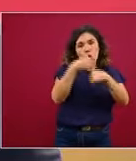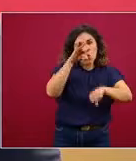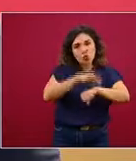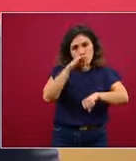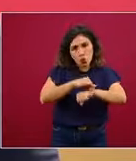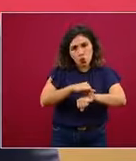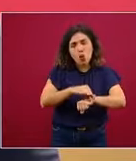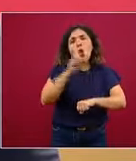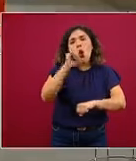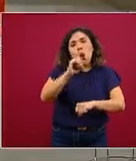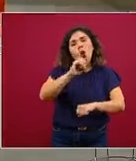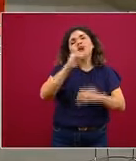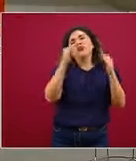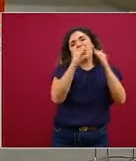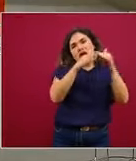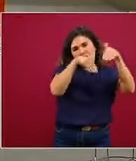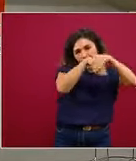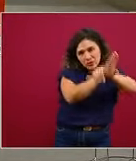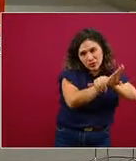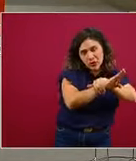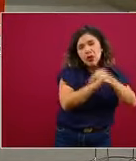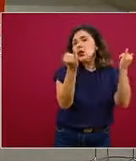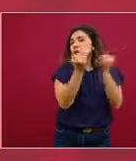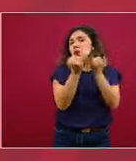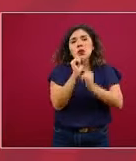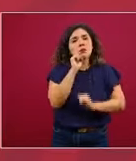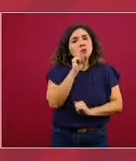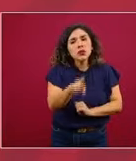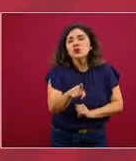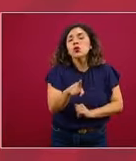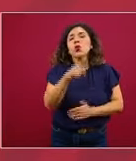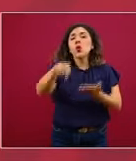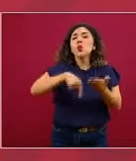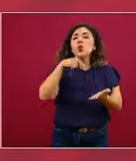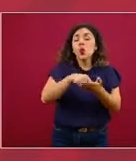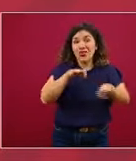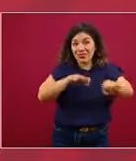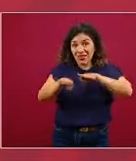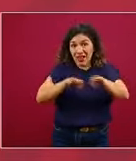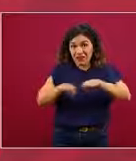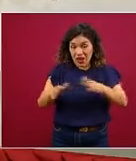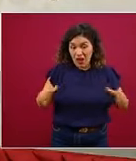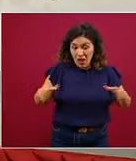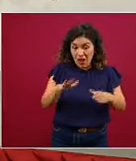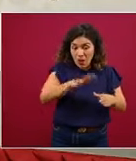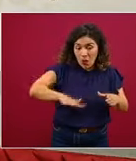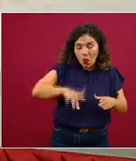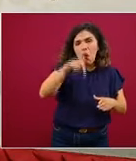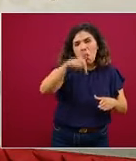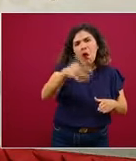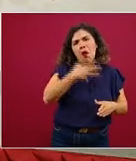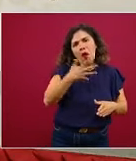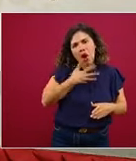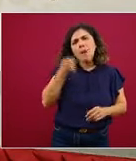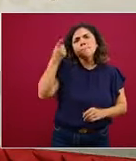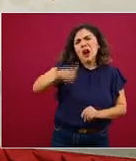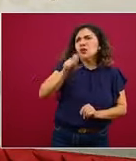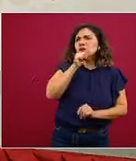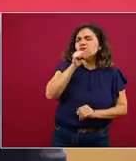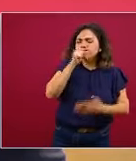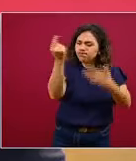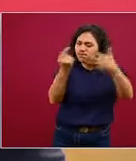a autorresguardarse. Así también al interior ya de los espacios laborales hay toda una serie de indicaciones que